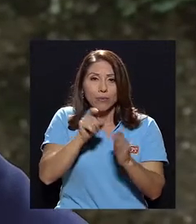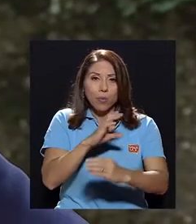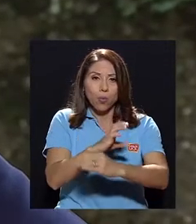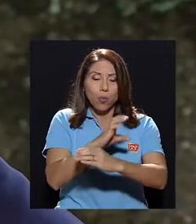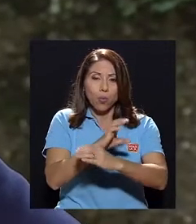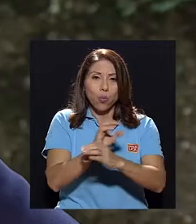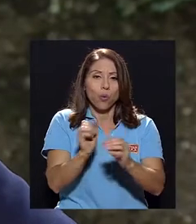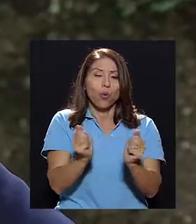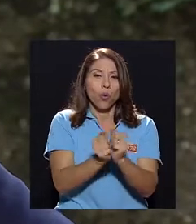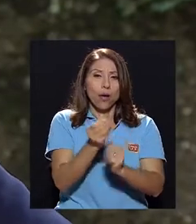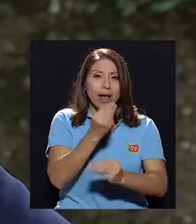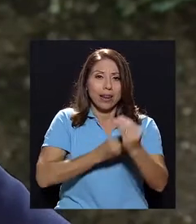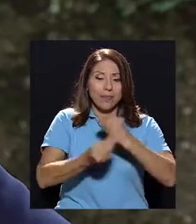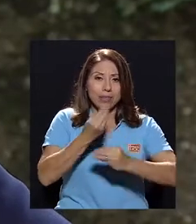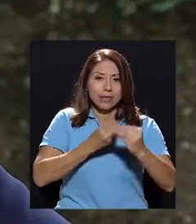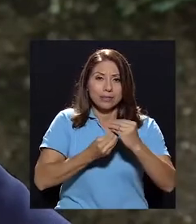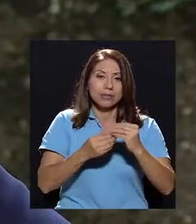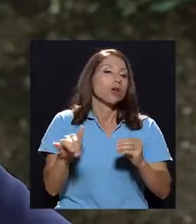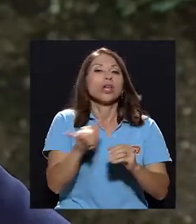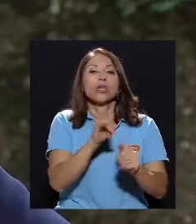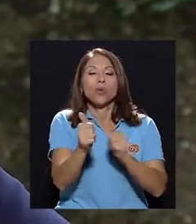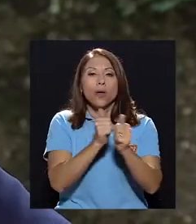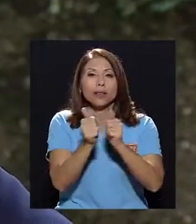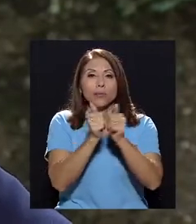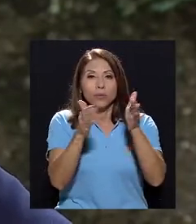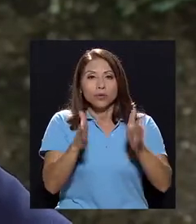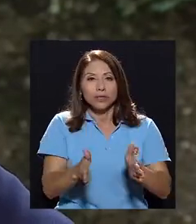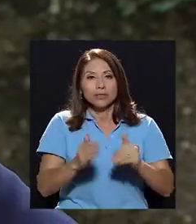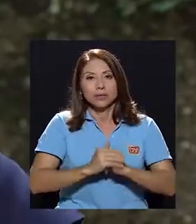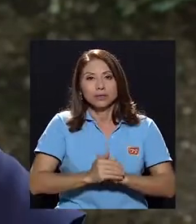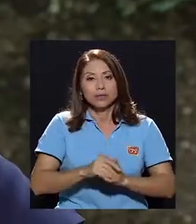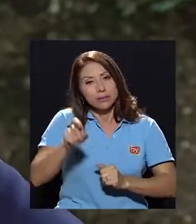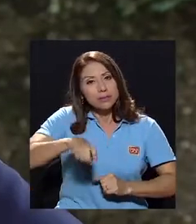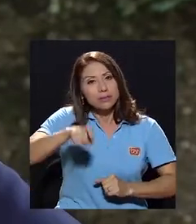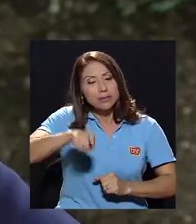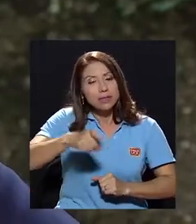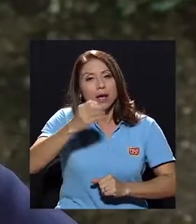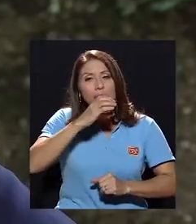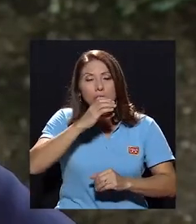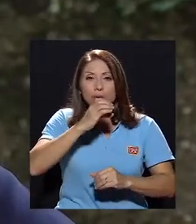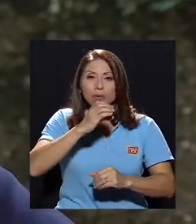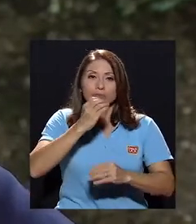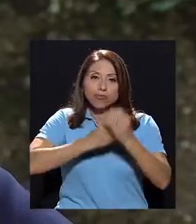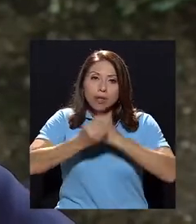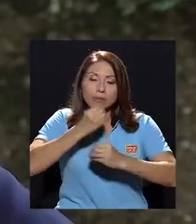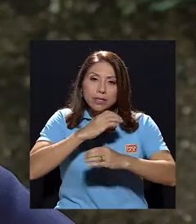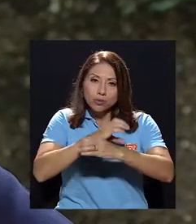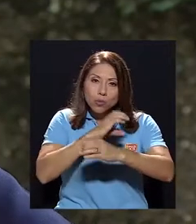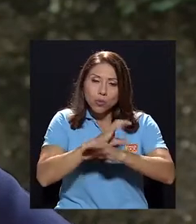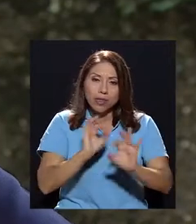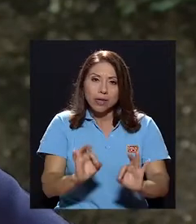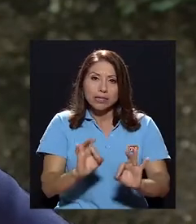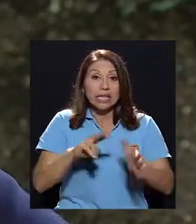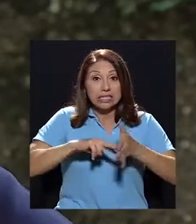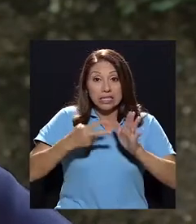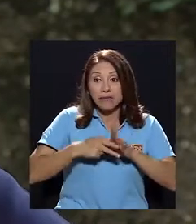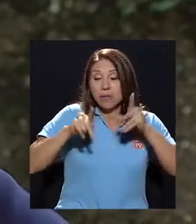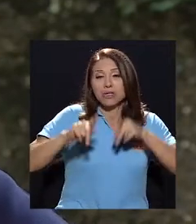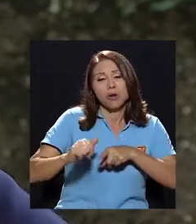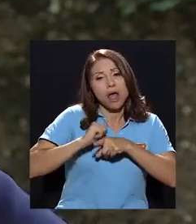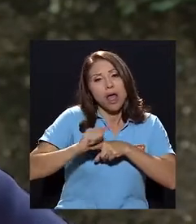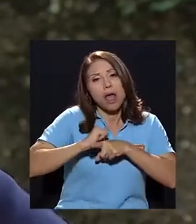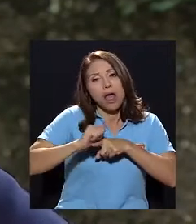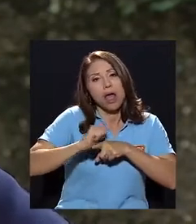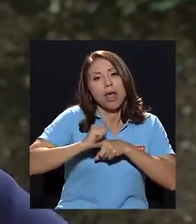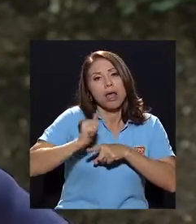Hay que cuidarse con la alimentación. Igual para los deportistas, el deportista necesita cuidarse con la alimentación. No quiere decir que porque ya esté